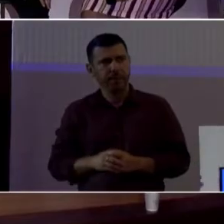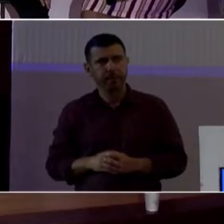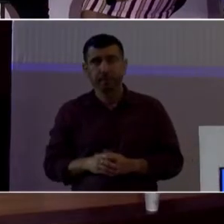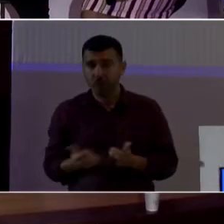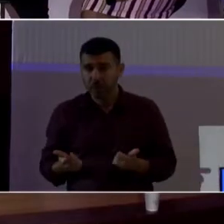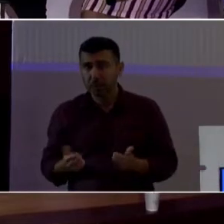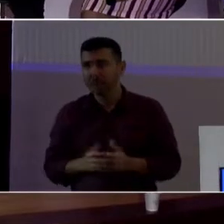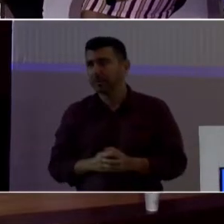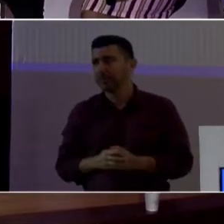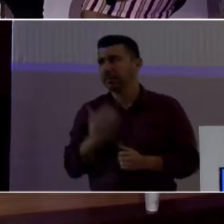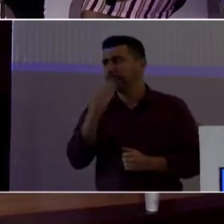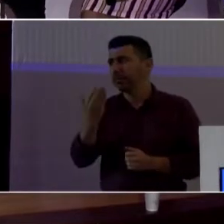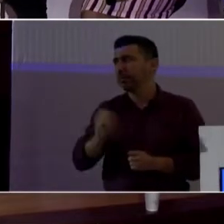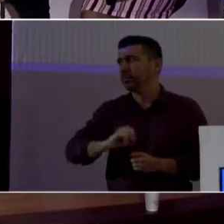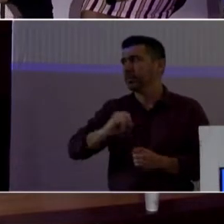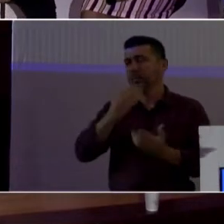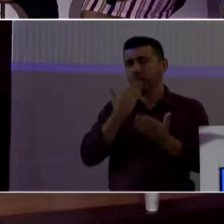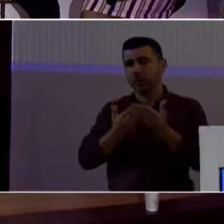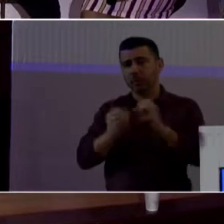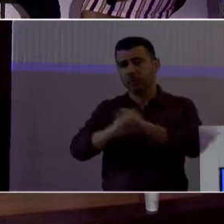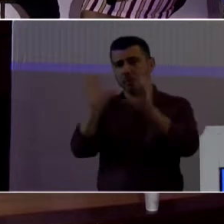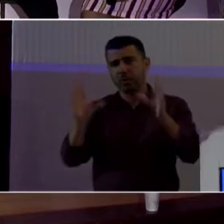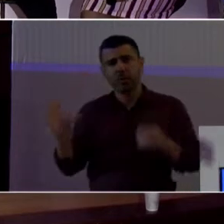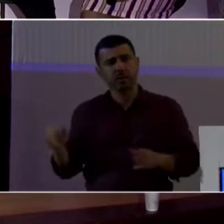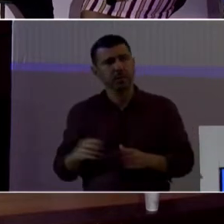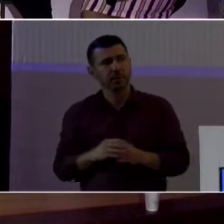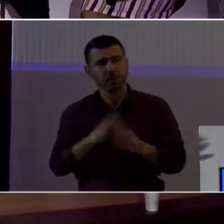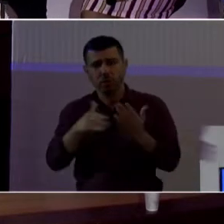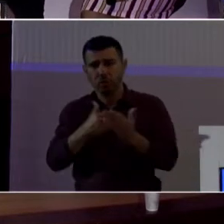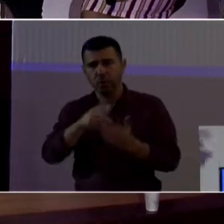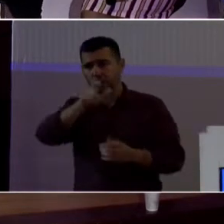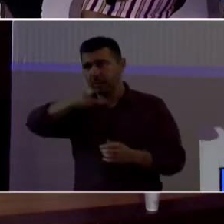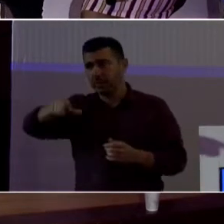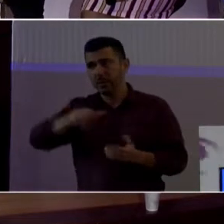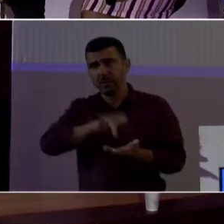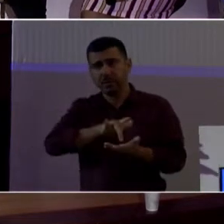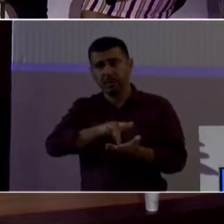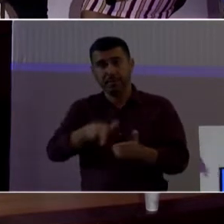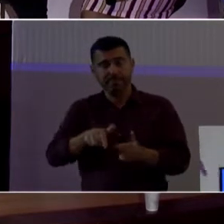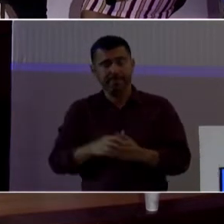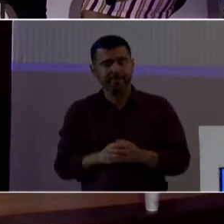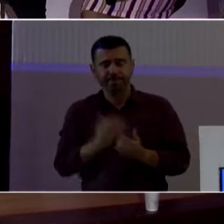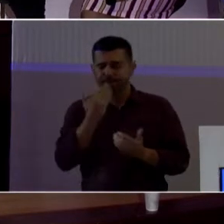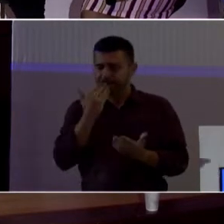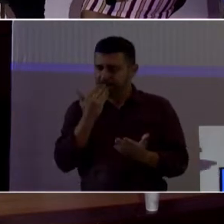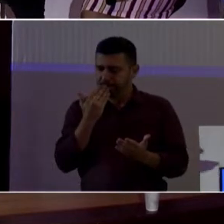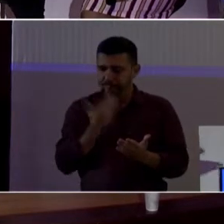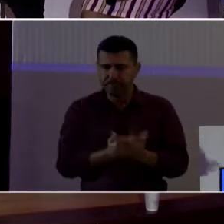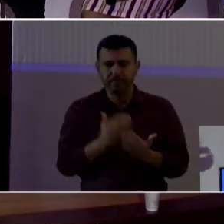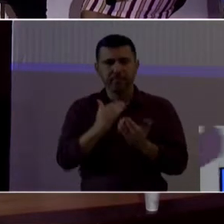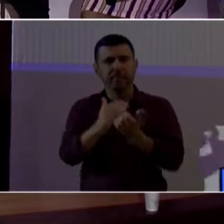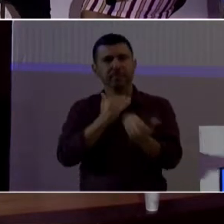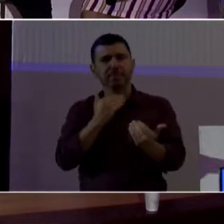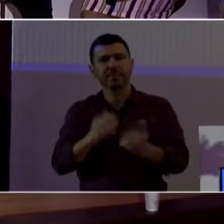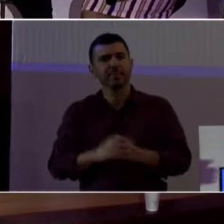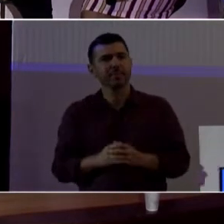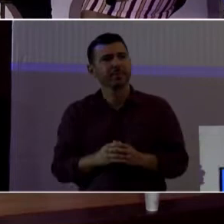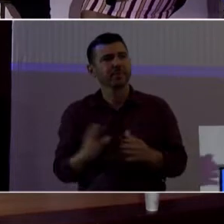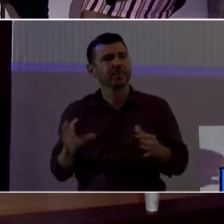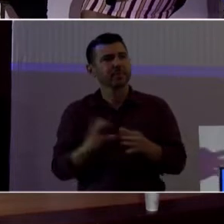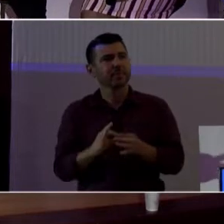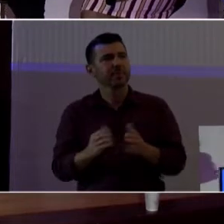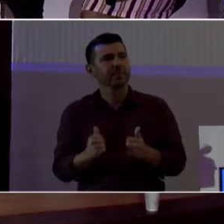todos, Andrés y a los compañeros del panel. Primero, gracias por la invitación, gracias por habernos vinculado a este